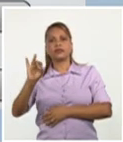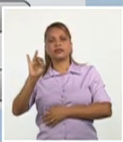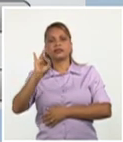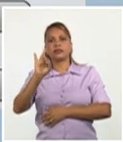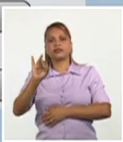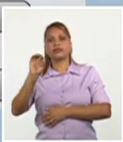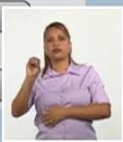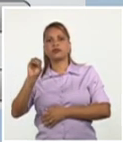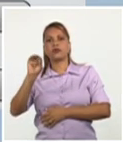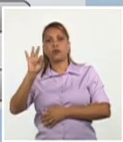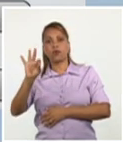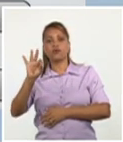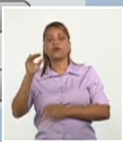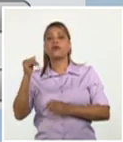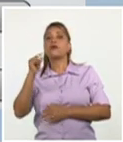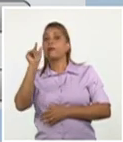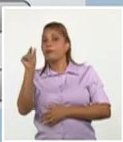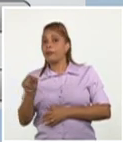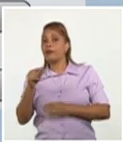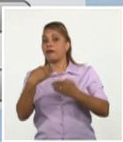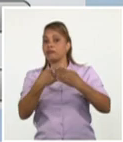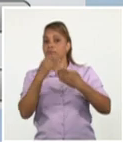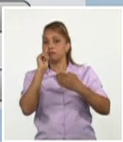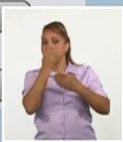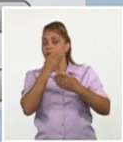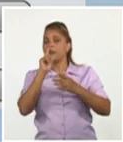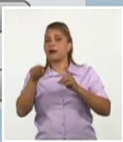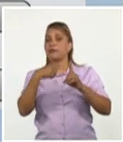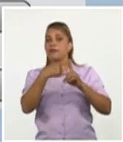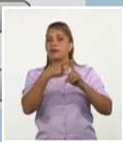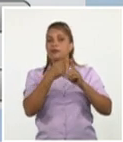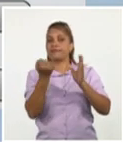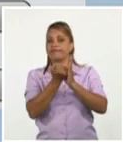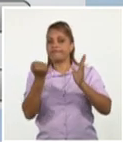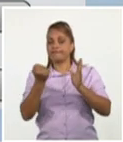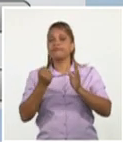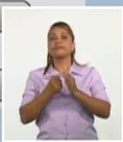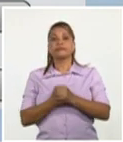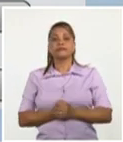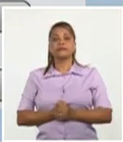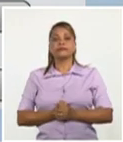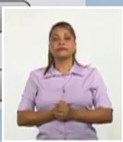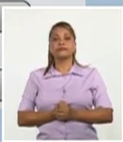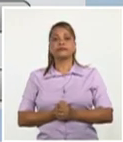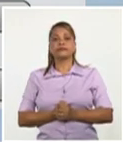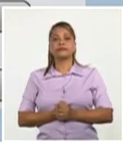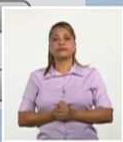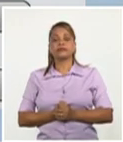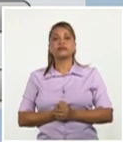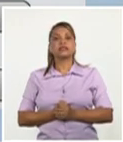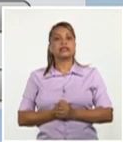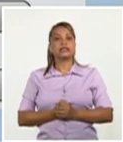3.407.780 muestras para el diagnóstico de la COVID y ya se han diagnosticado